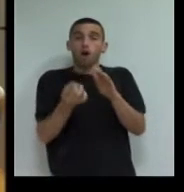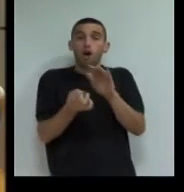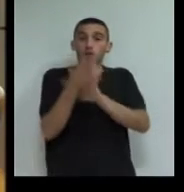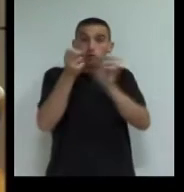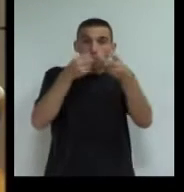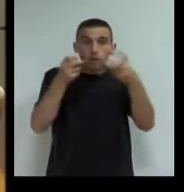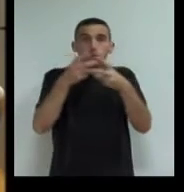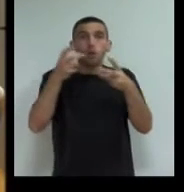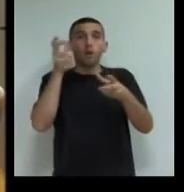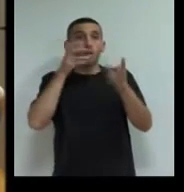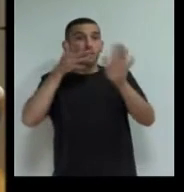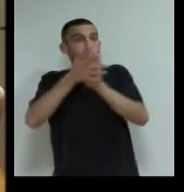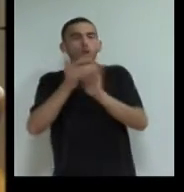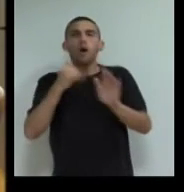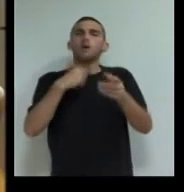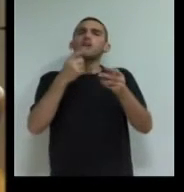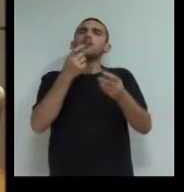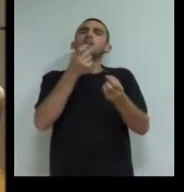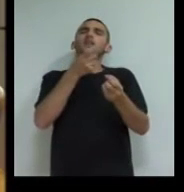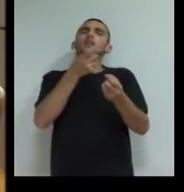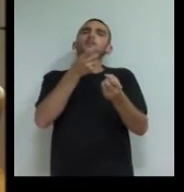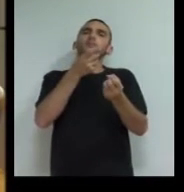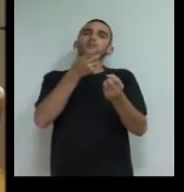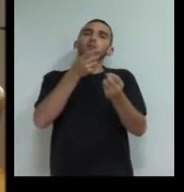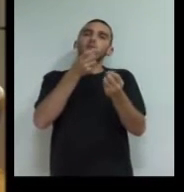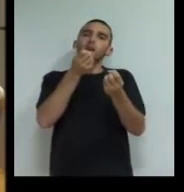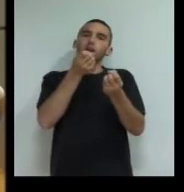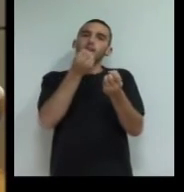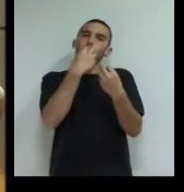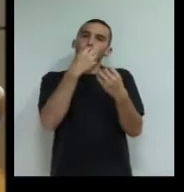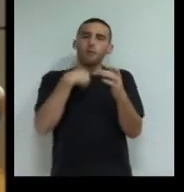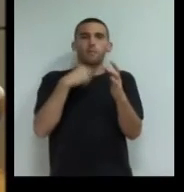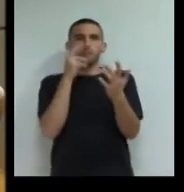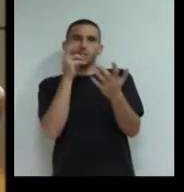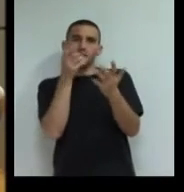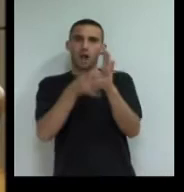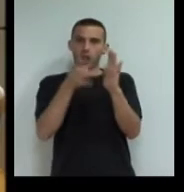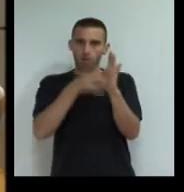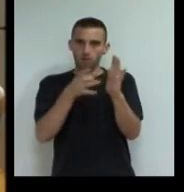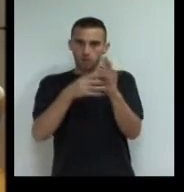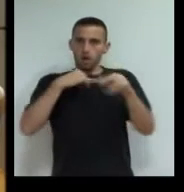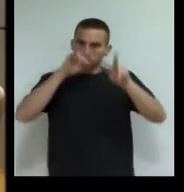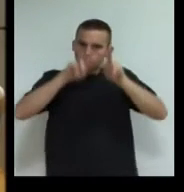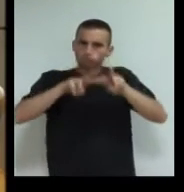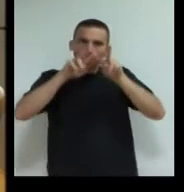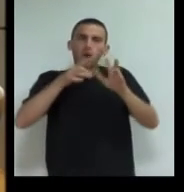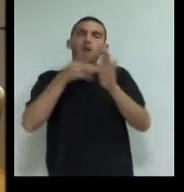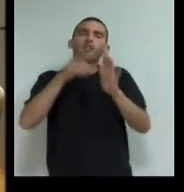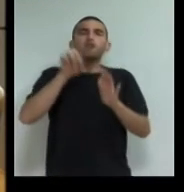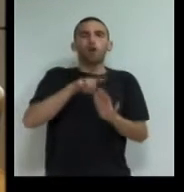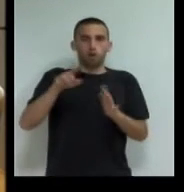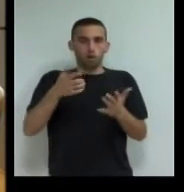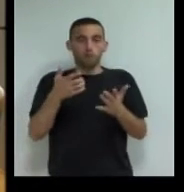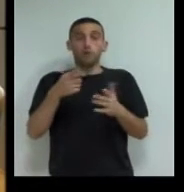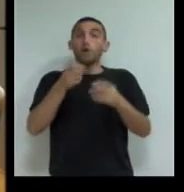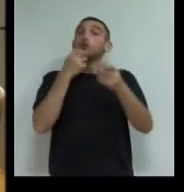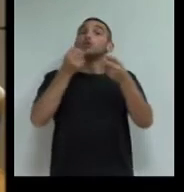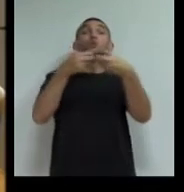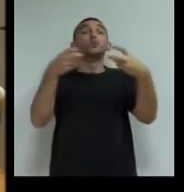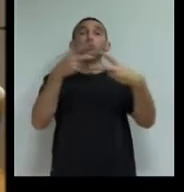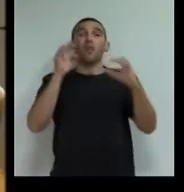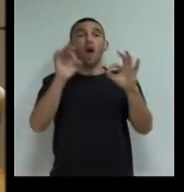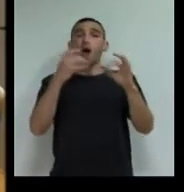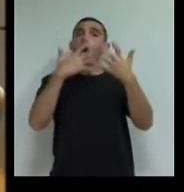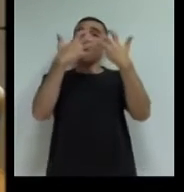calidad. Y está basado precisamente en la norma. Pero cuando se nos plantea, claro, todo lo del subtitulado se hace automáticamente, o sea,